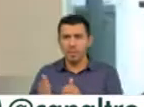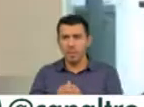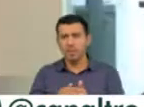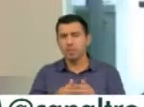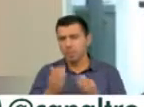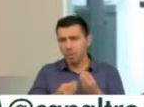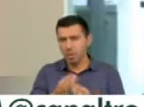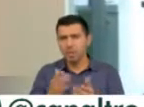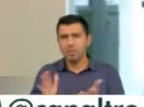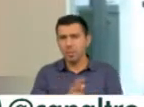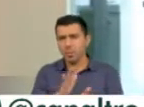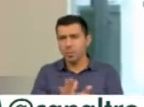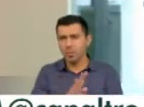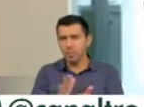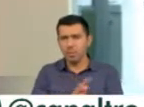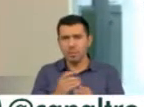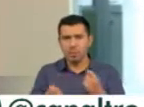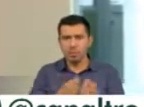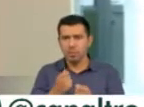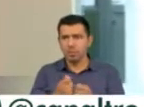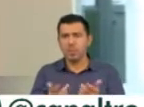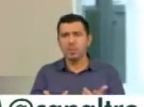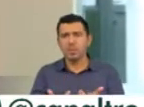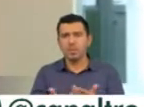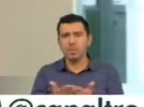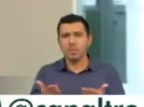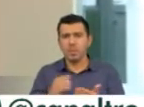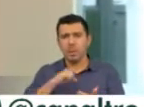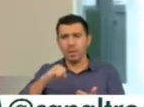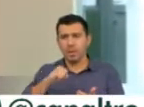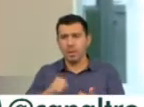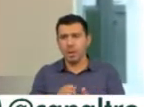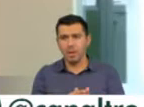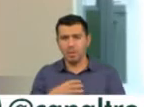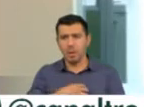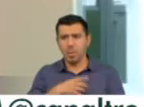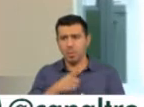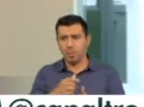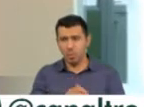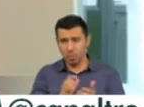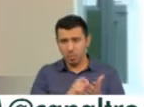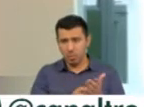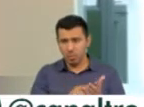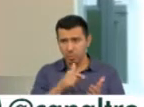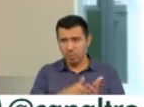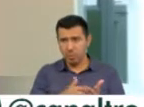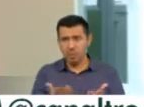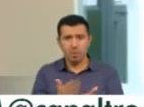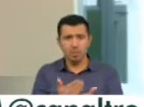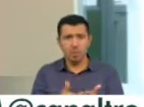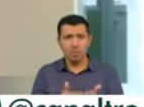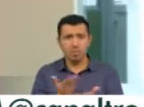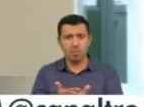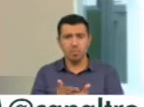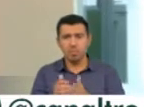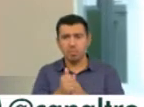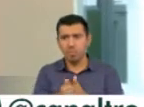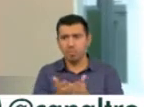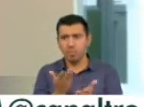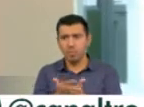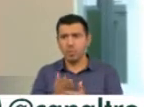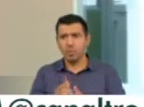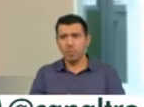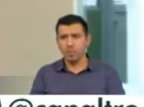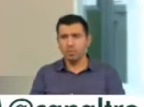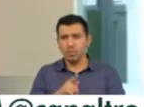documentos que tienen que tener una protección de derechos de autor en esa medida pues es un documento que está es una propuesta de orientaciones por eso